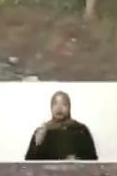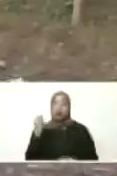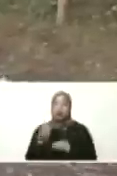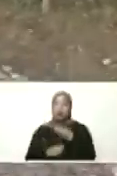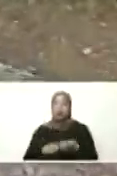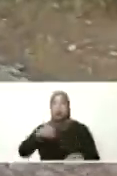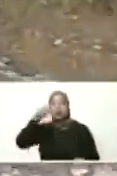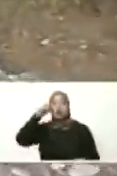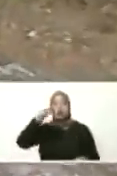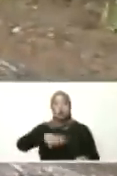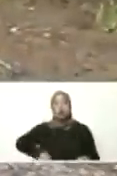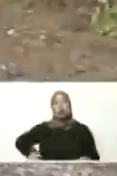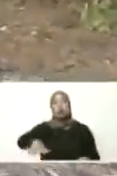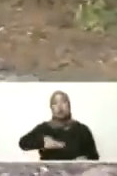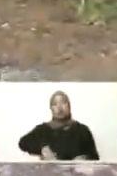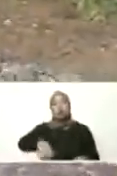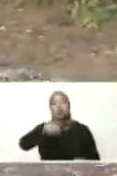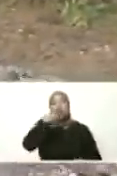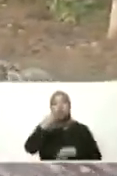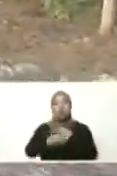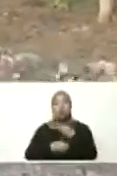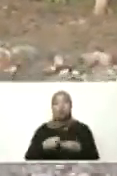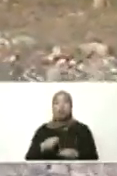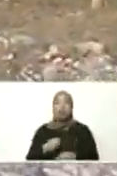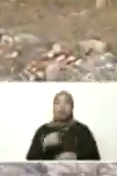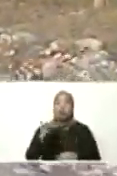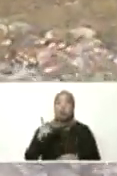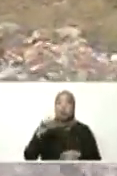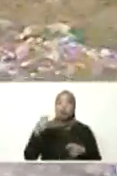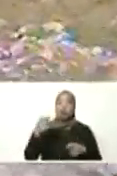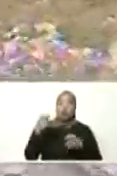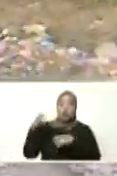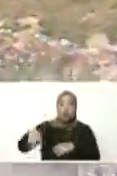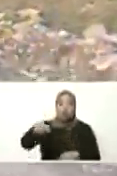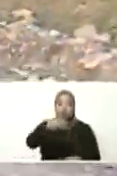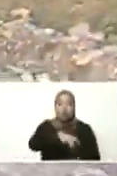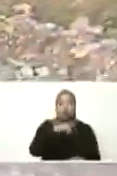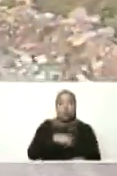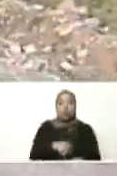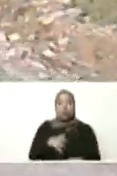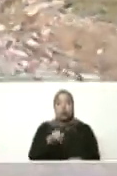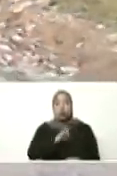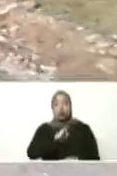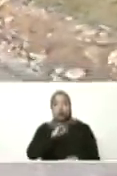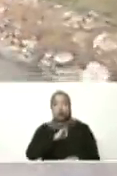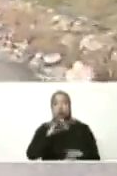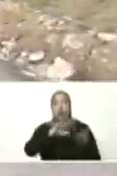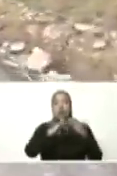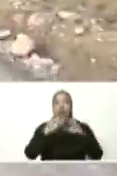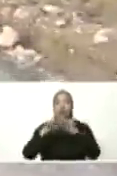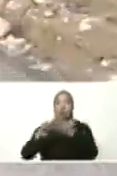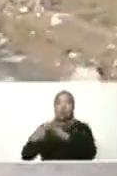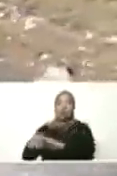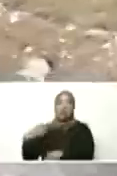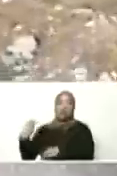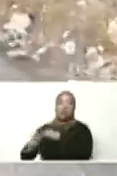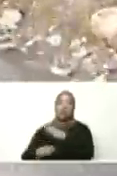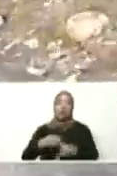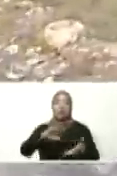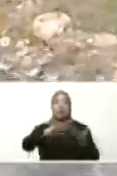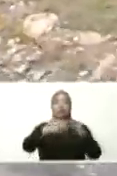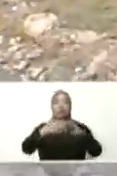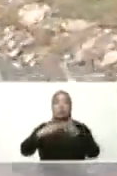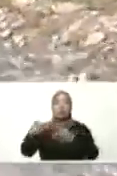poder popular, de consolidar la base organizativa, de una expansión significativa de las comunas y de los consejos